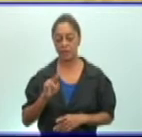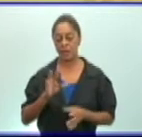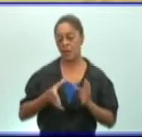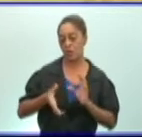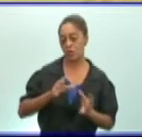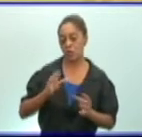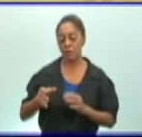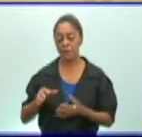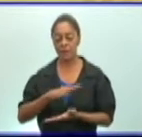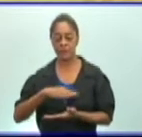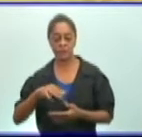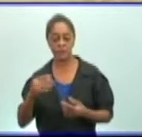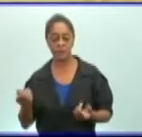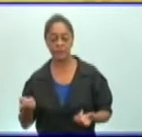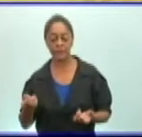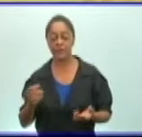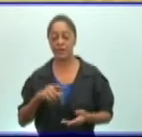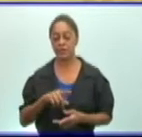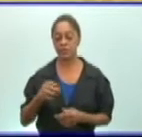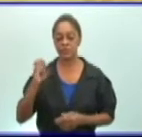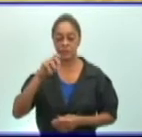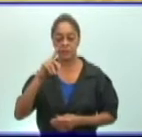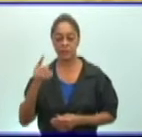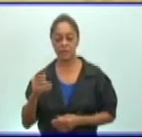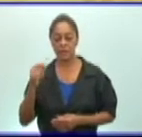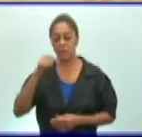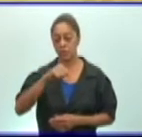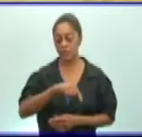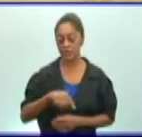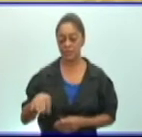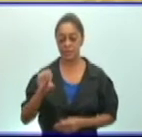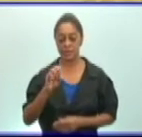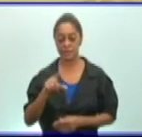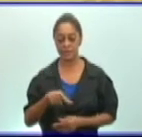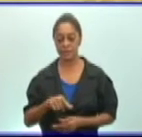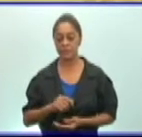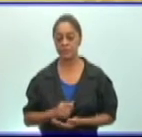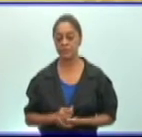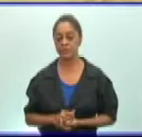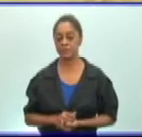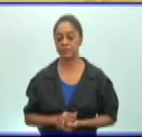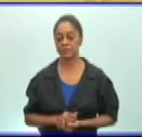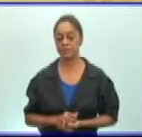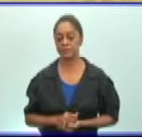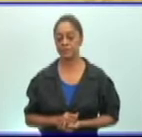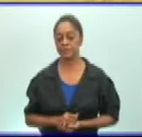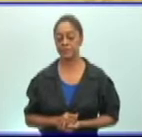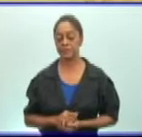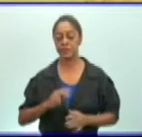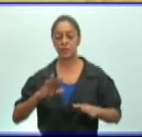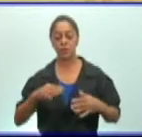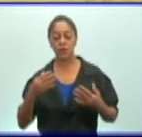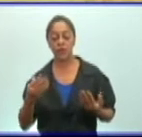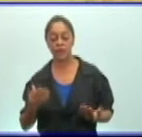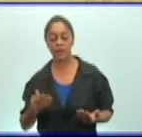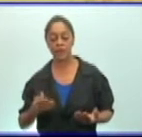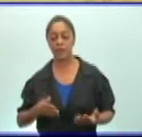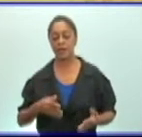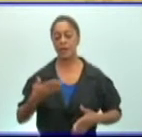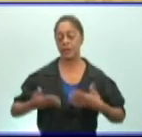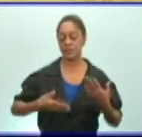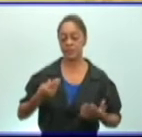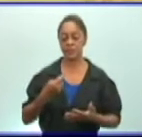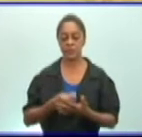situación geográfica y las condiciones naturales de Grecia con la de estas civilizaciones. ¿Cuál era la actividad económica fundamental